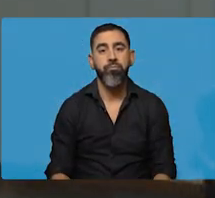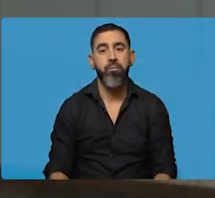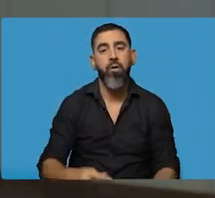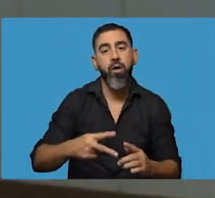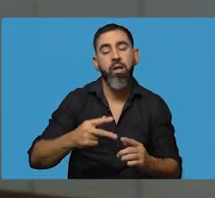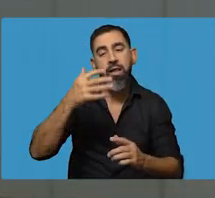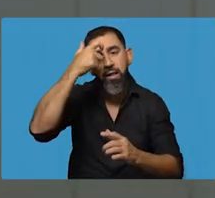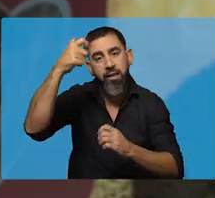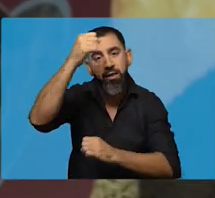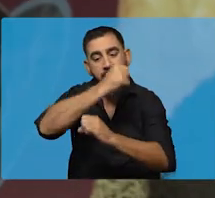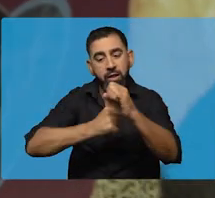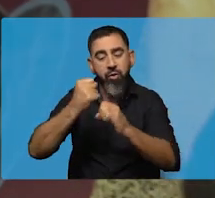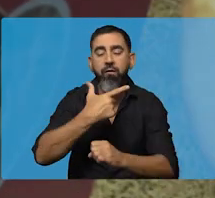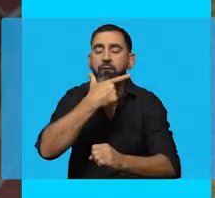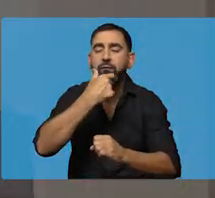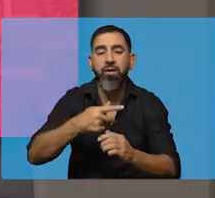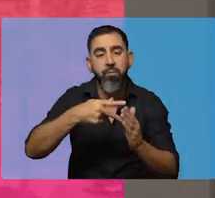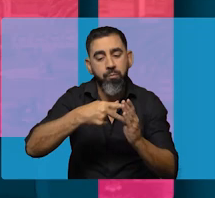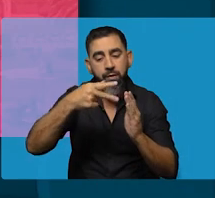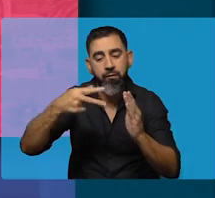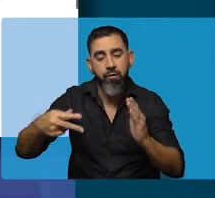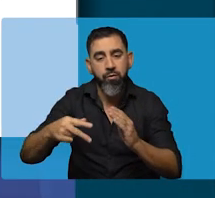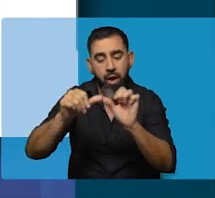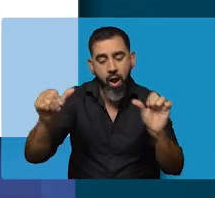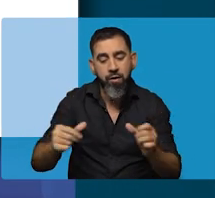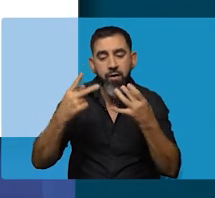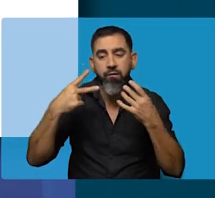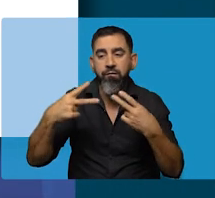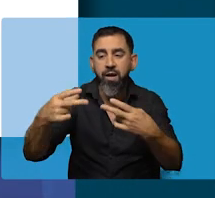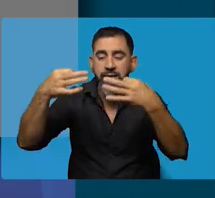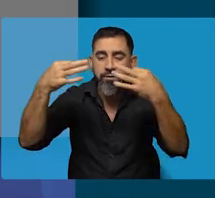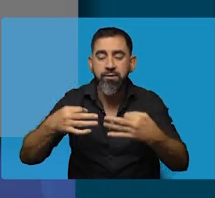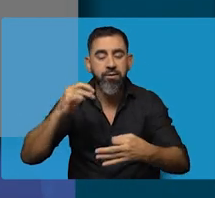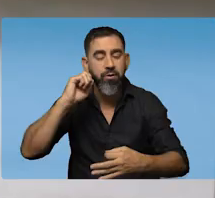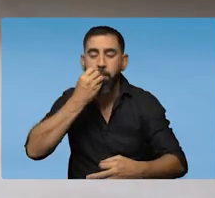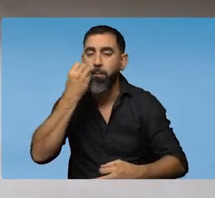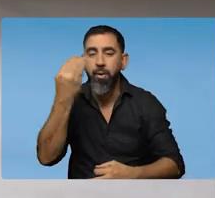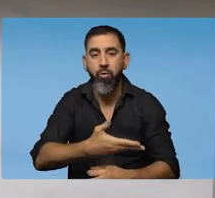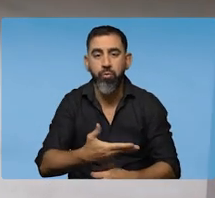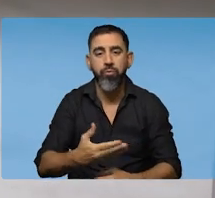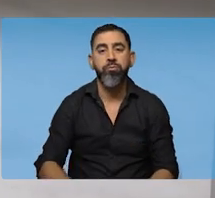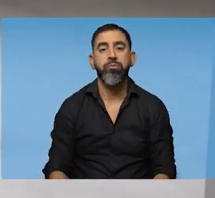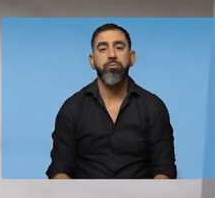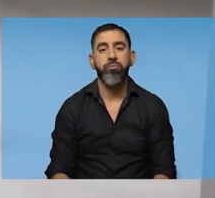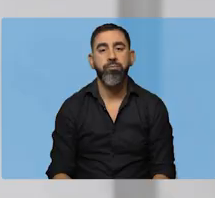A través de herramientas tecnológicas que faciliten la planificación y ejecución del viaje esperado.